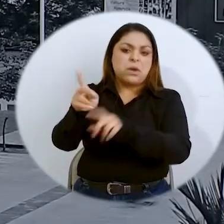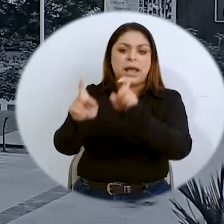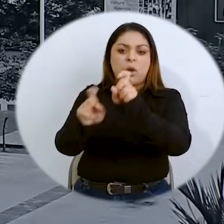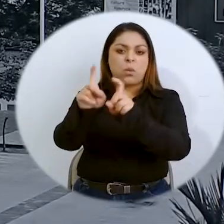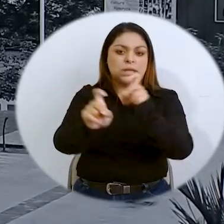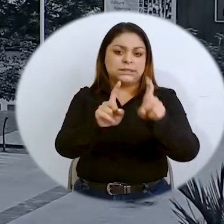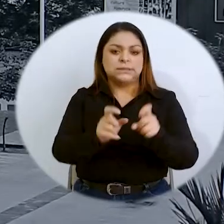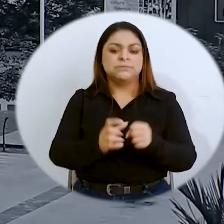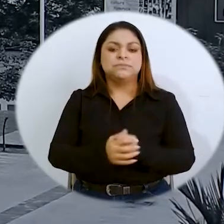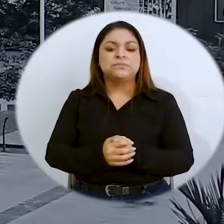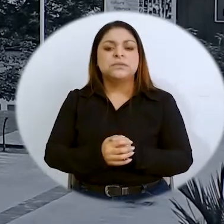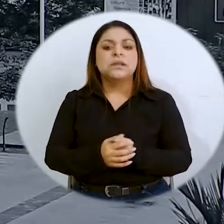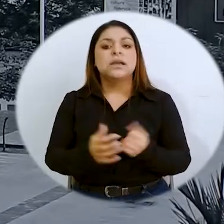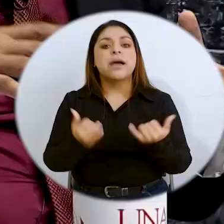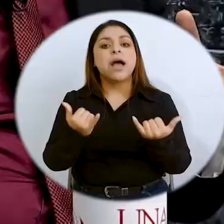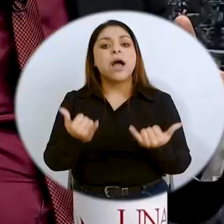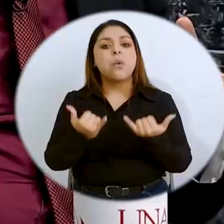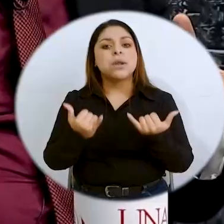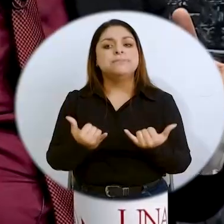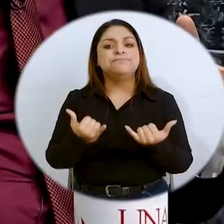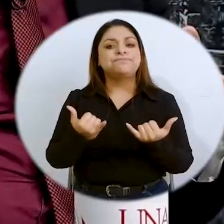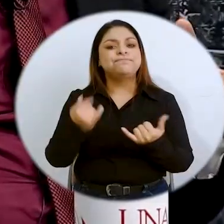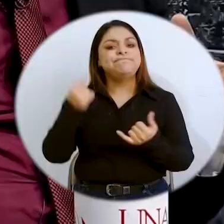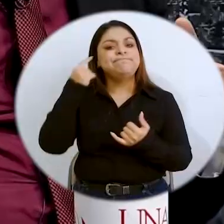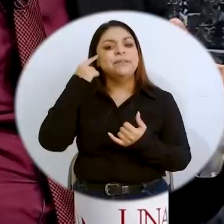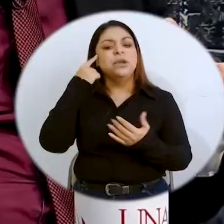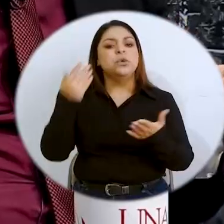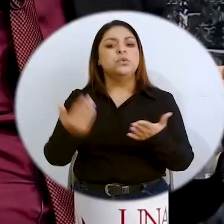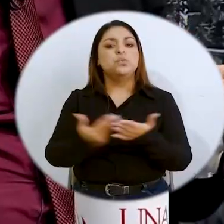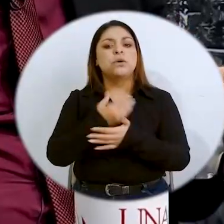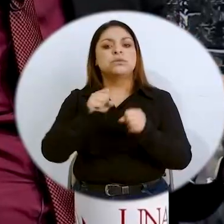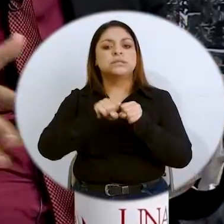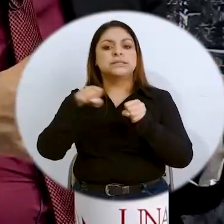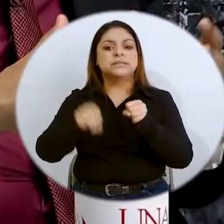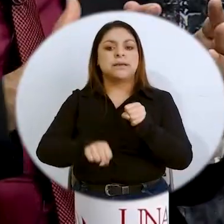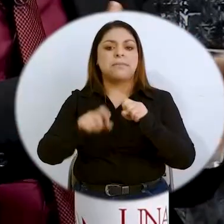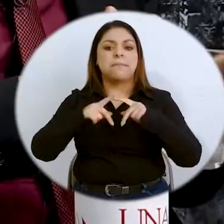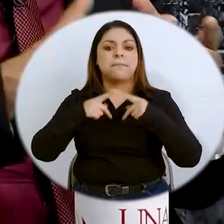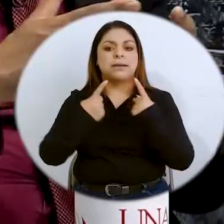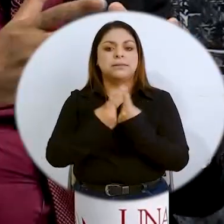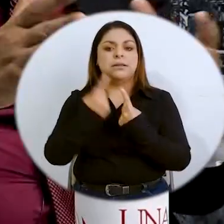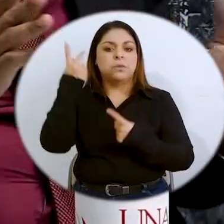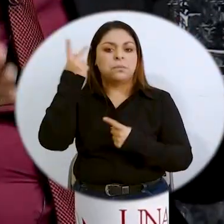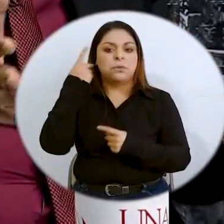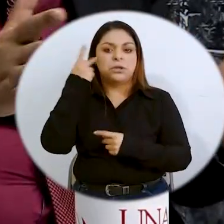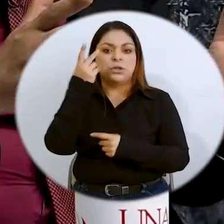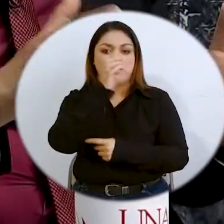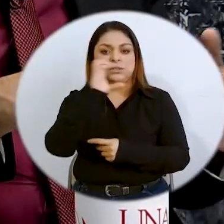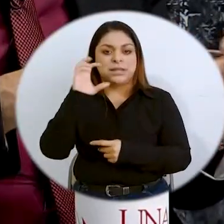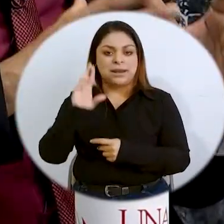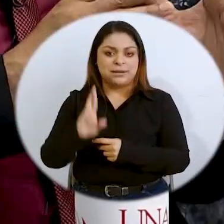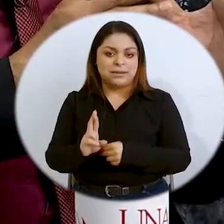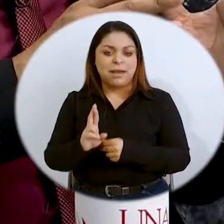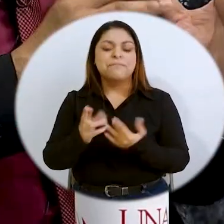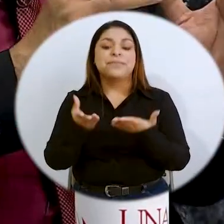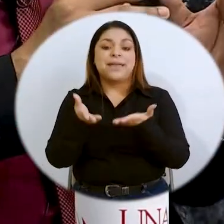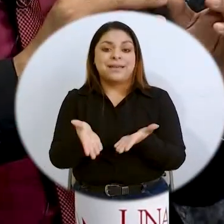es ante un nuevo proceso de transición del sistema de partidos políticos en Costa Rica. Tuvimos un